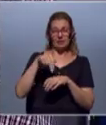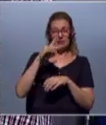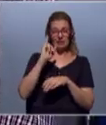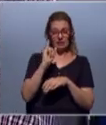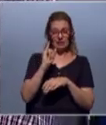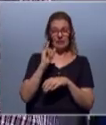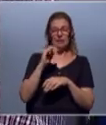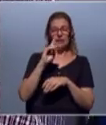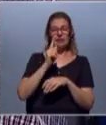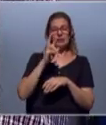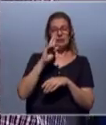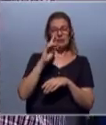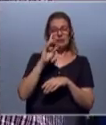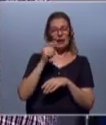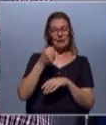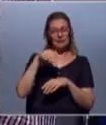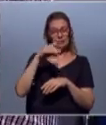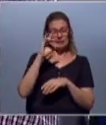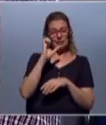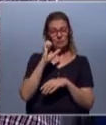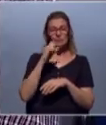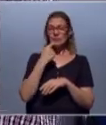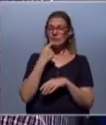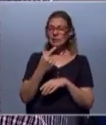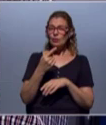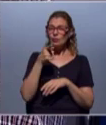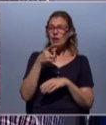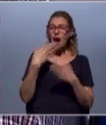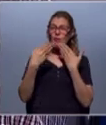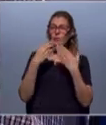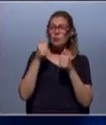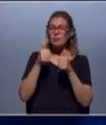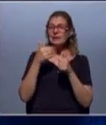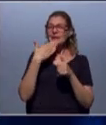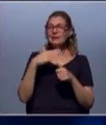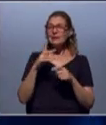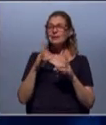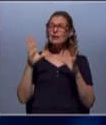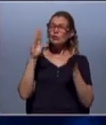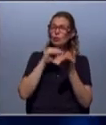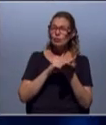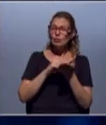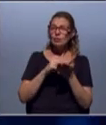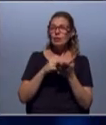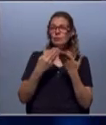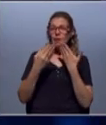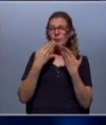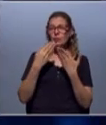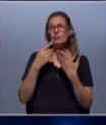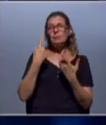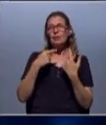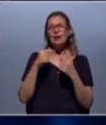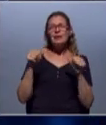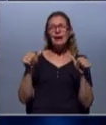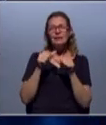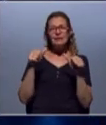me dice usted habla muy bien se le entiende todo etcétera etcétera pero además de todo lo que dice hay algo que se puede hacer porque el